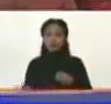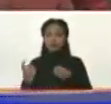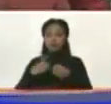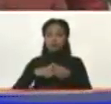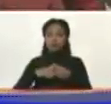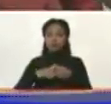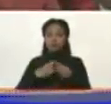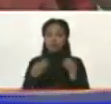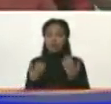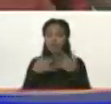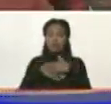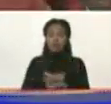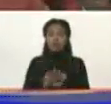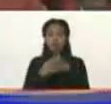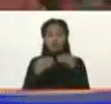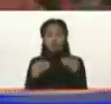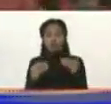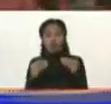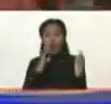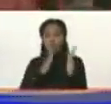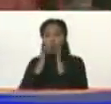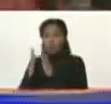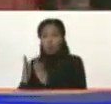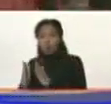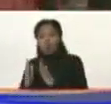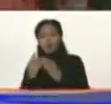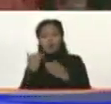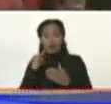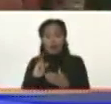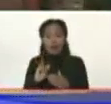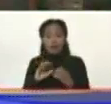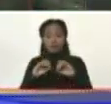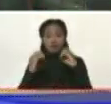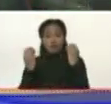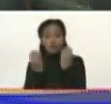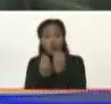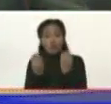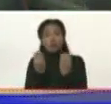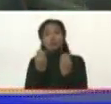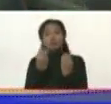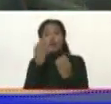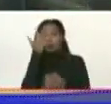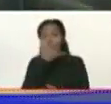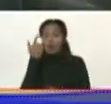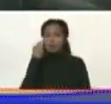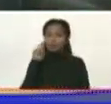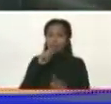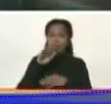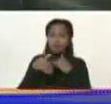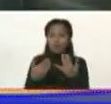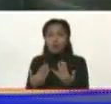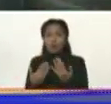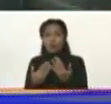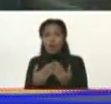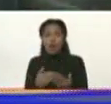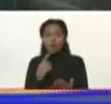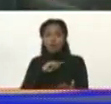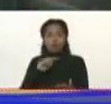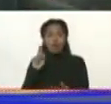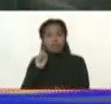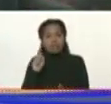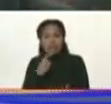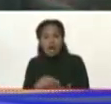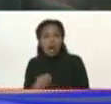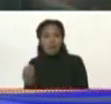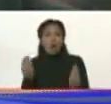enlazar y articular a todas las organizaciones afrodescendientes a fin de definir propósitos colectivos, dar seguimiento